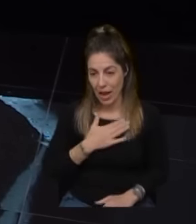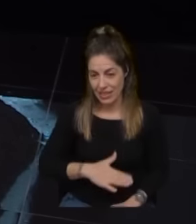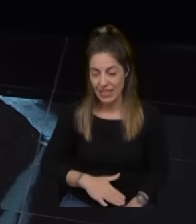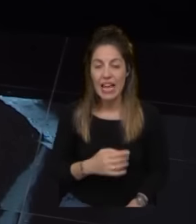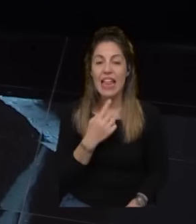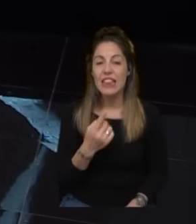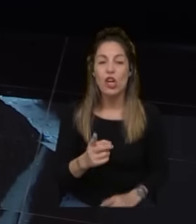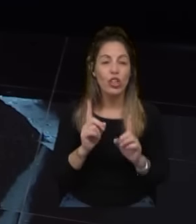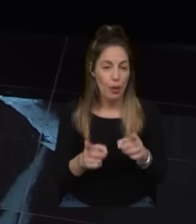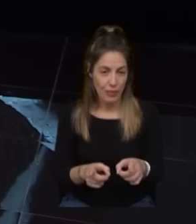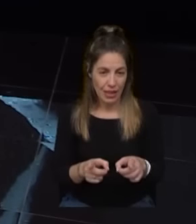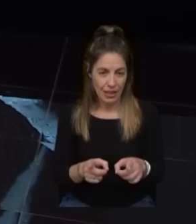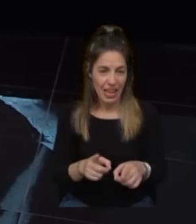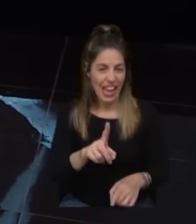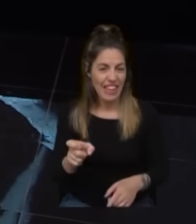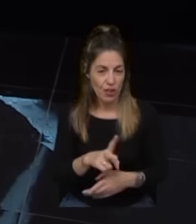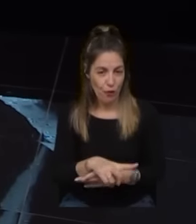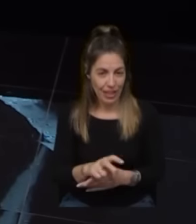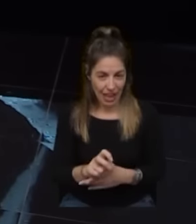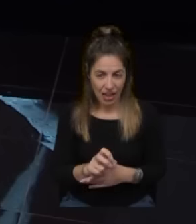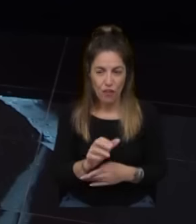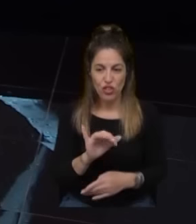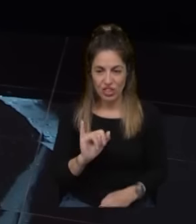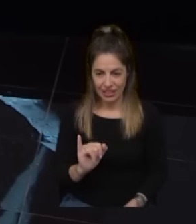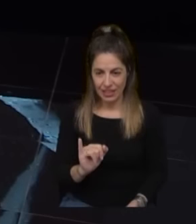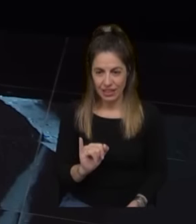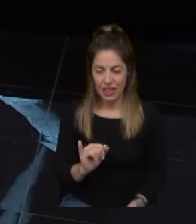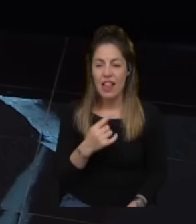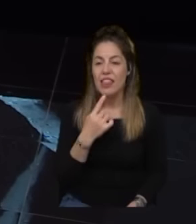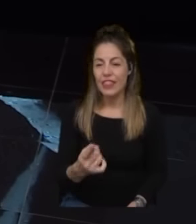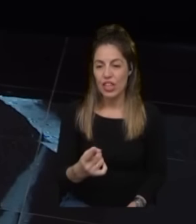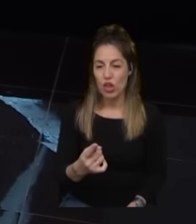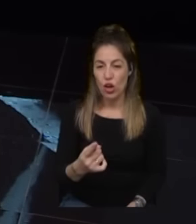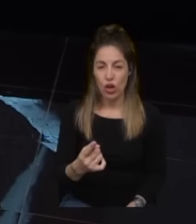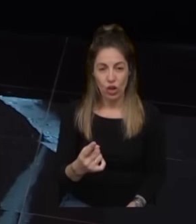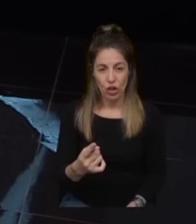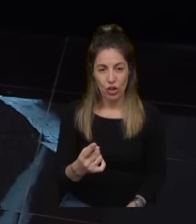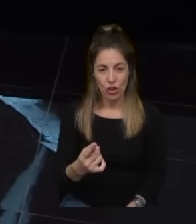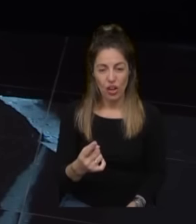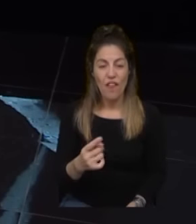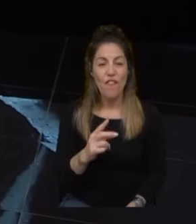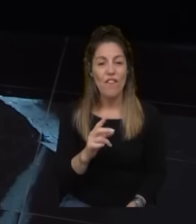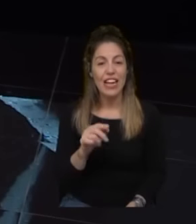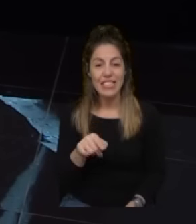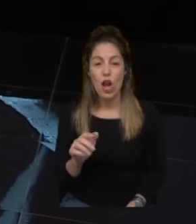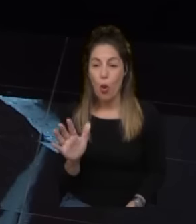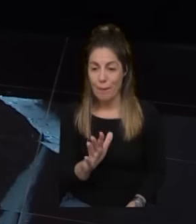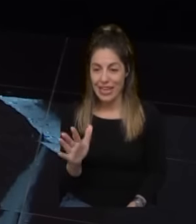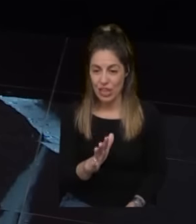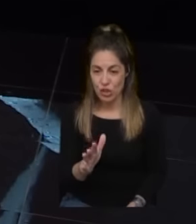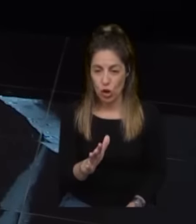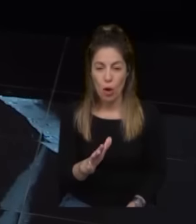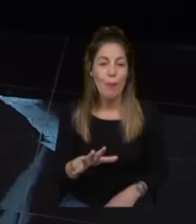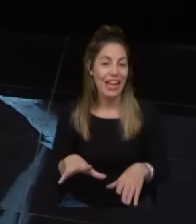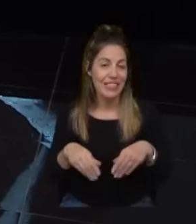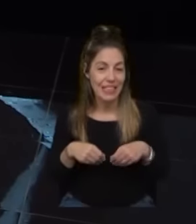reveló además que la ex fiscal Gabriela Fossati dijo, Astesiano, que Fossati lo amenazó para que